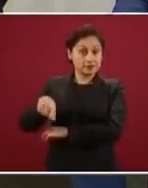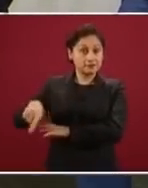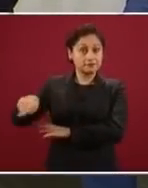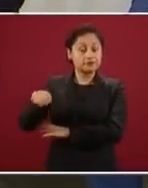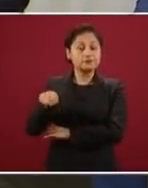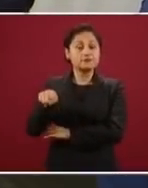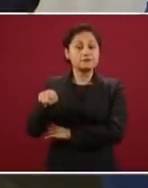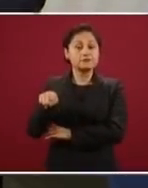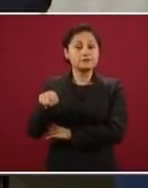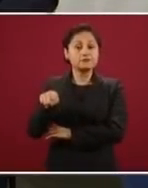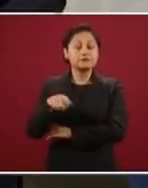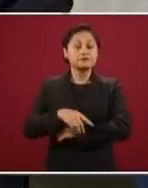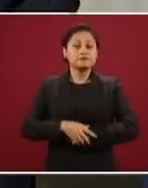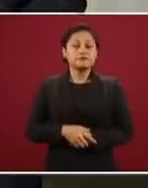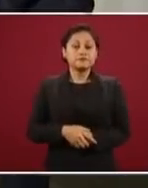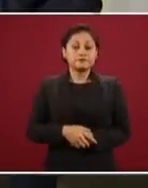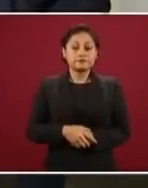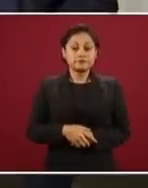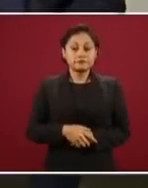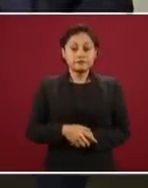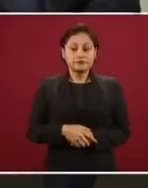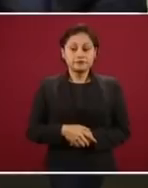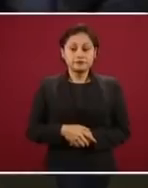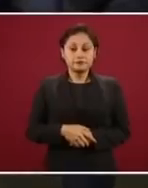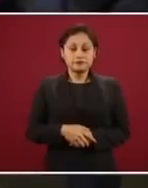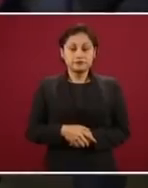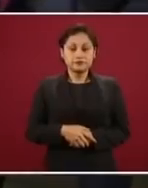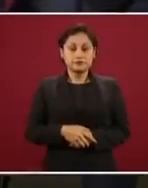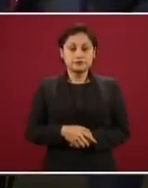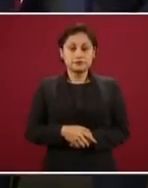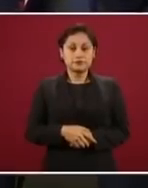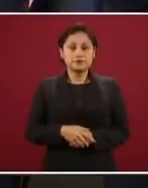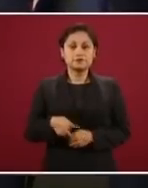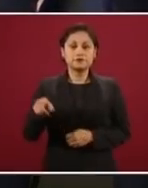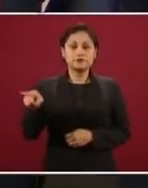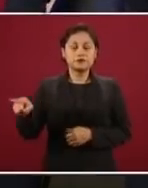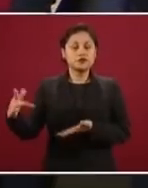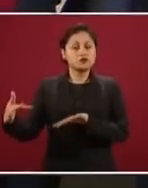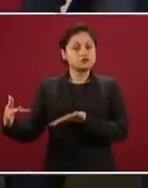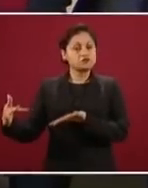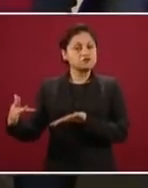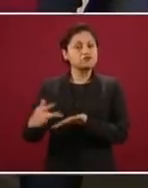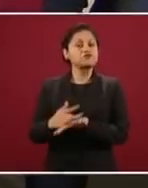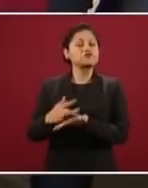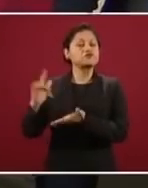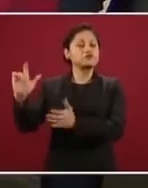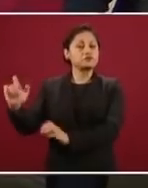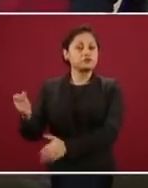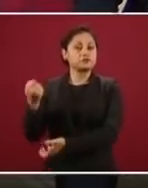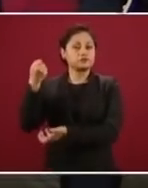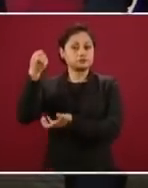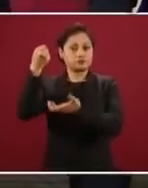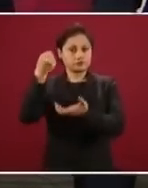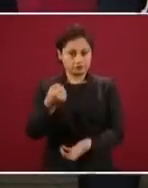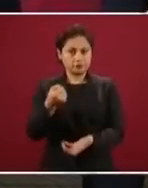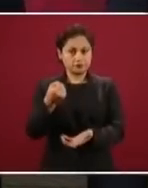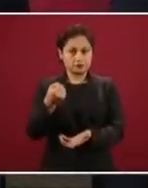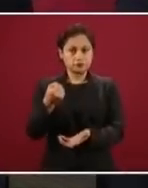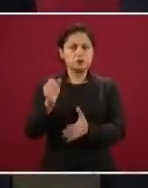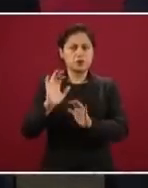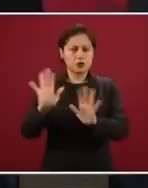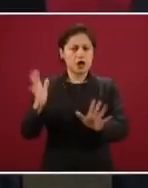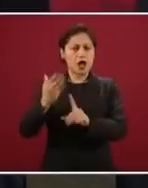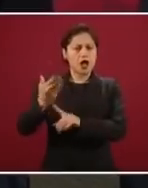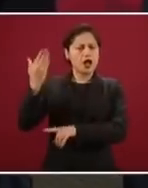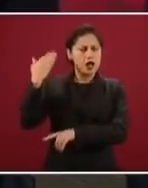va a invertir y más porque ya lo está haciendo